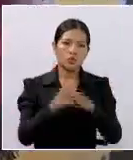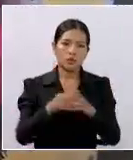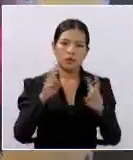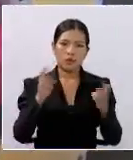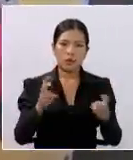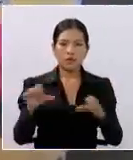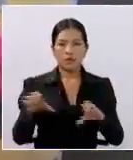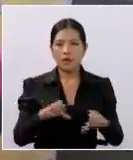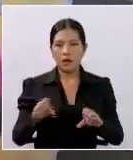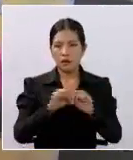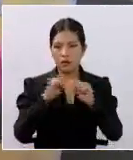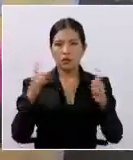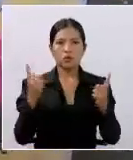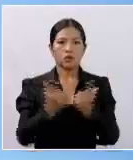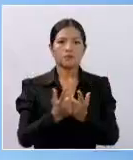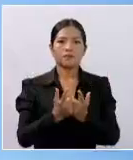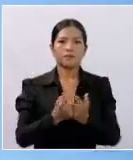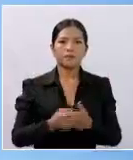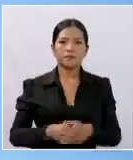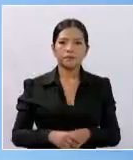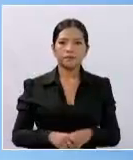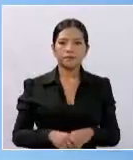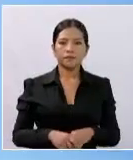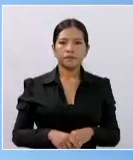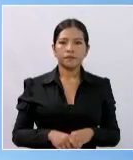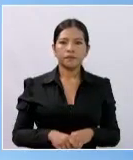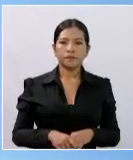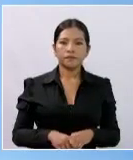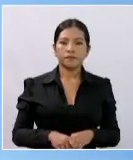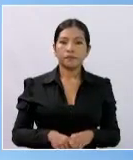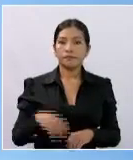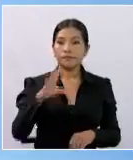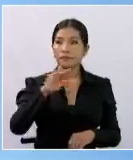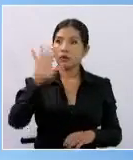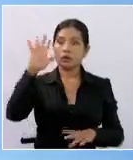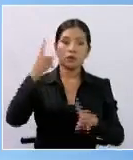actores sociales. Y desde Tarija, organizaciones sociales.